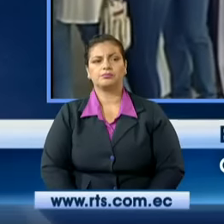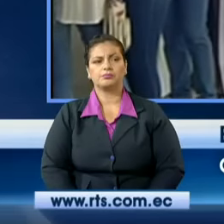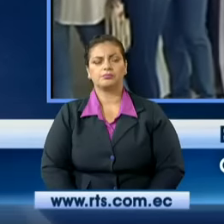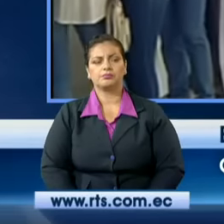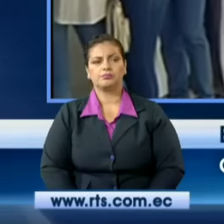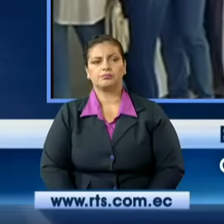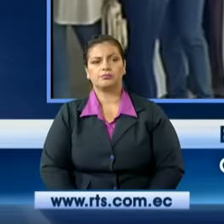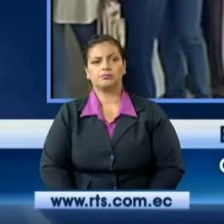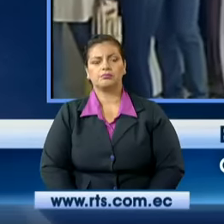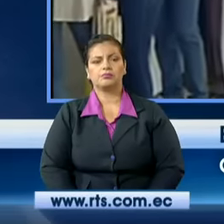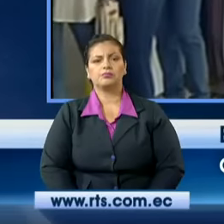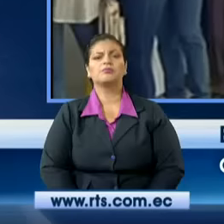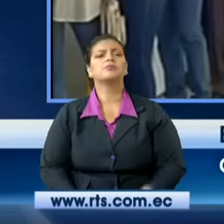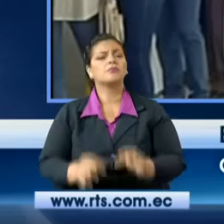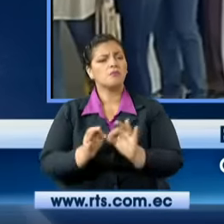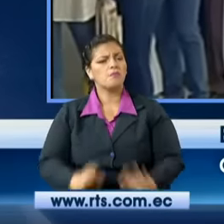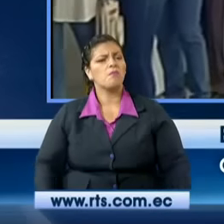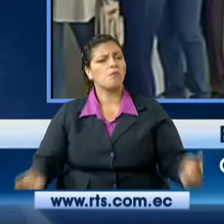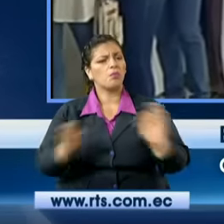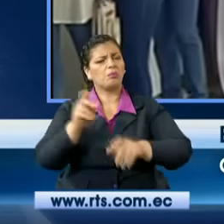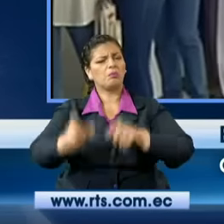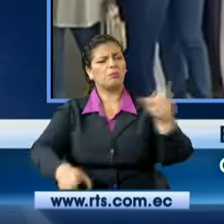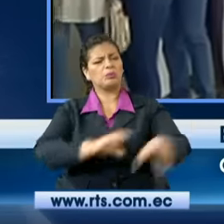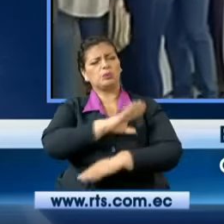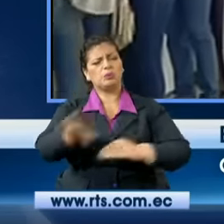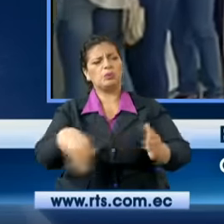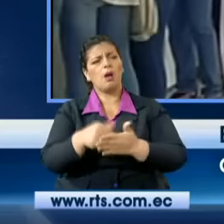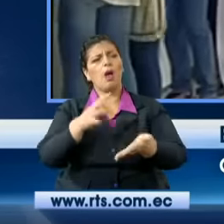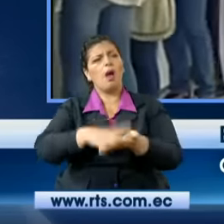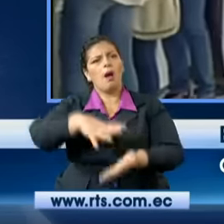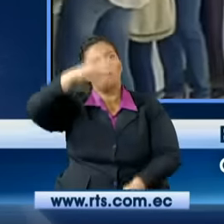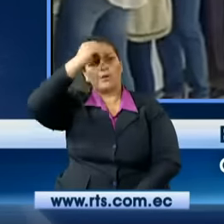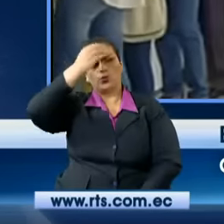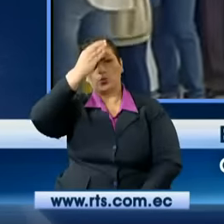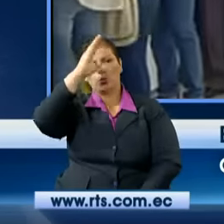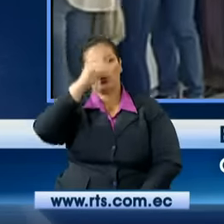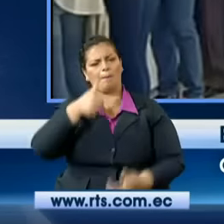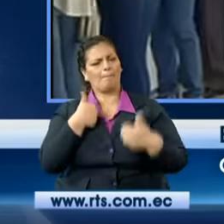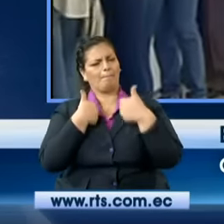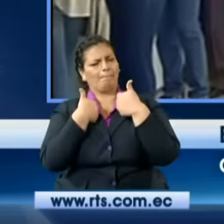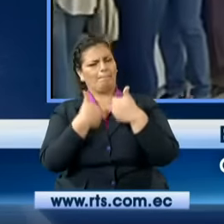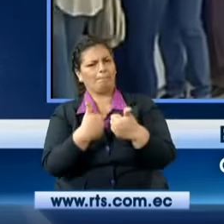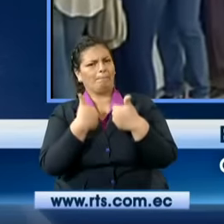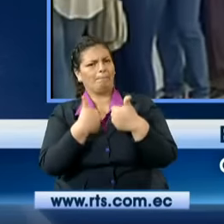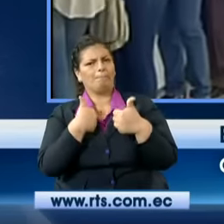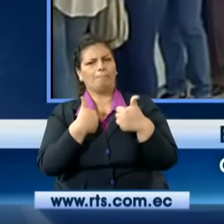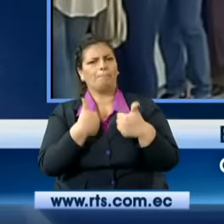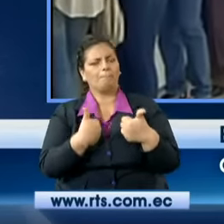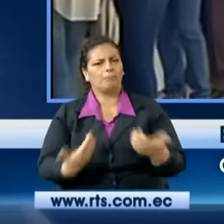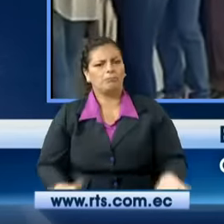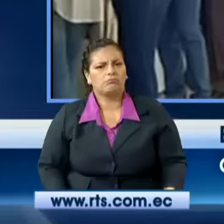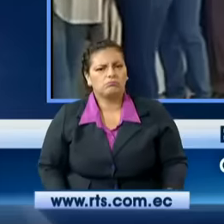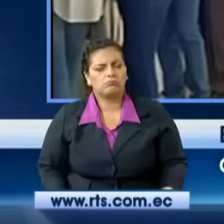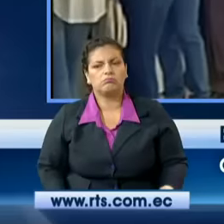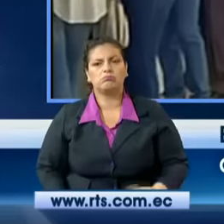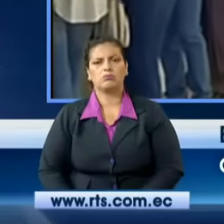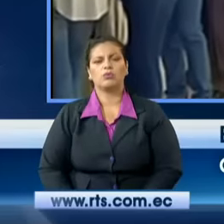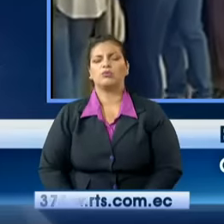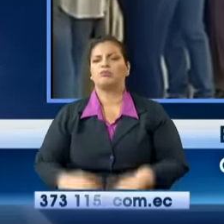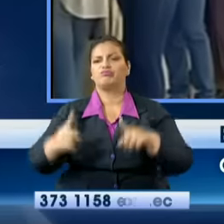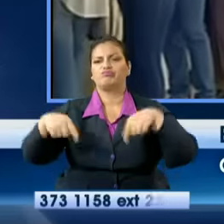de las personas. Lamentablemente, y hay que reconocerlo, de eso es lo que más carecemos. Lamentablemente. Lo estamos viendo a diario. Enrique ha sido testigo